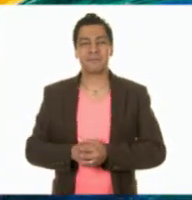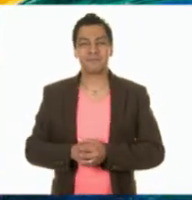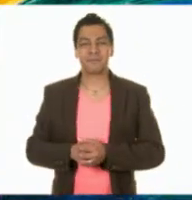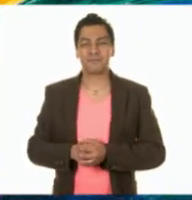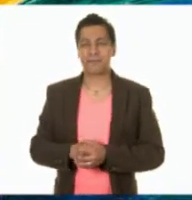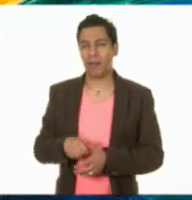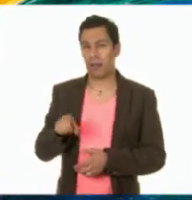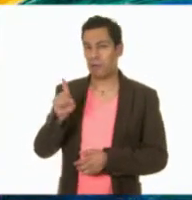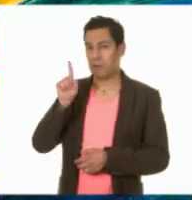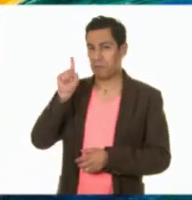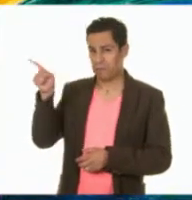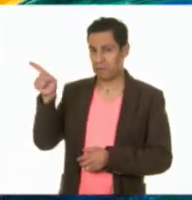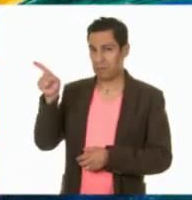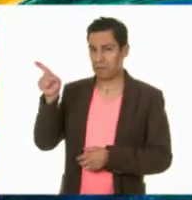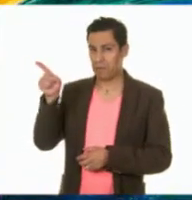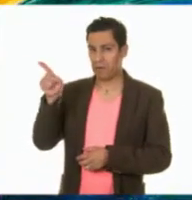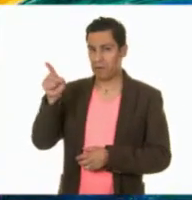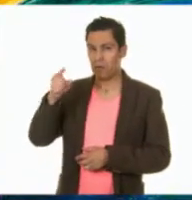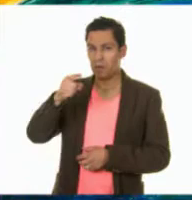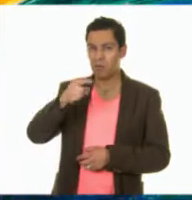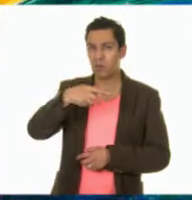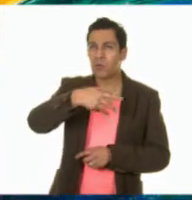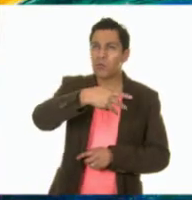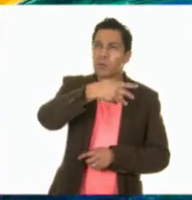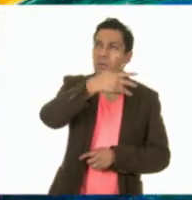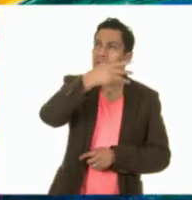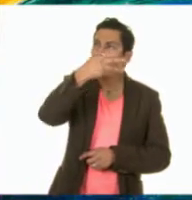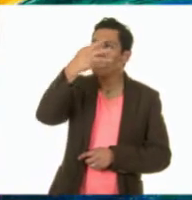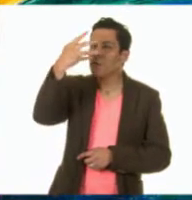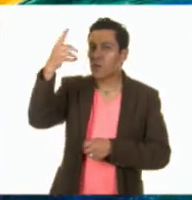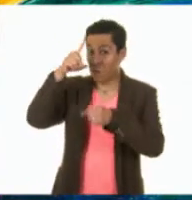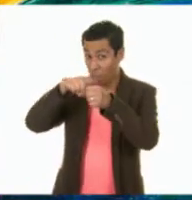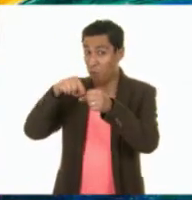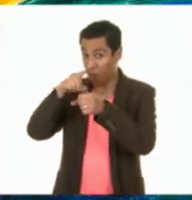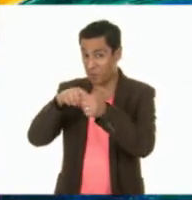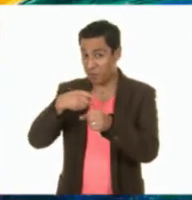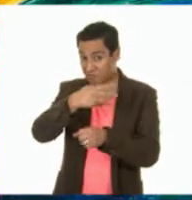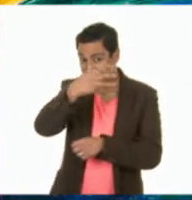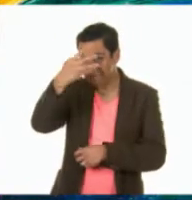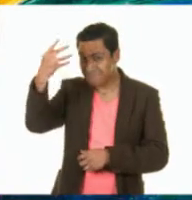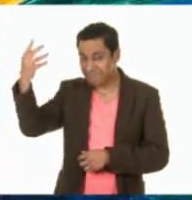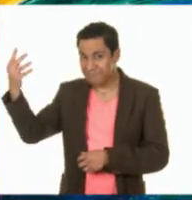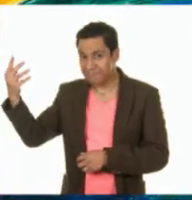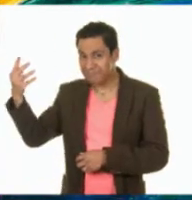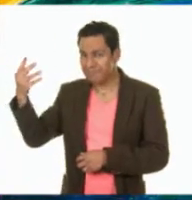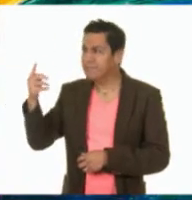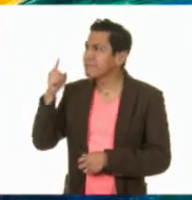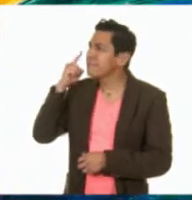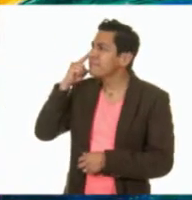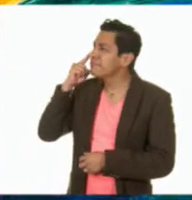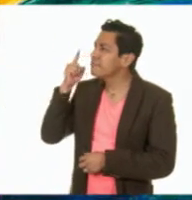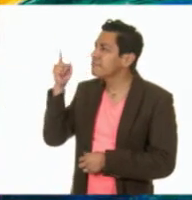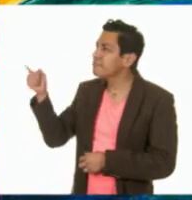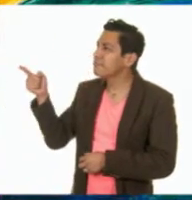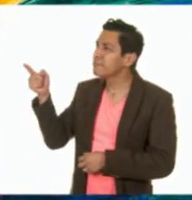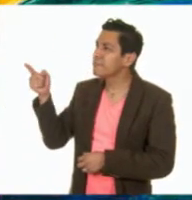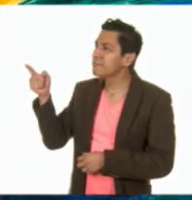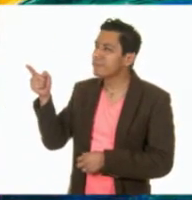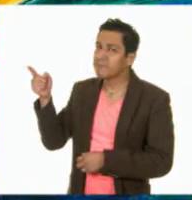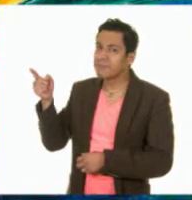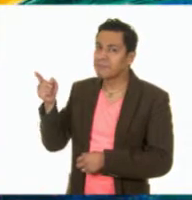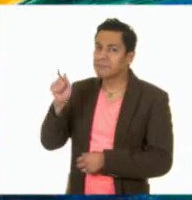Aquí veo un arco iris. ¿Qué más? ¿Qué más